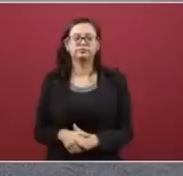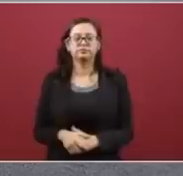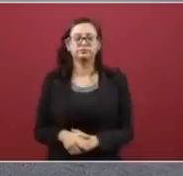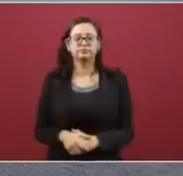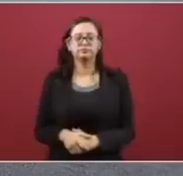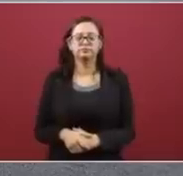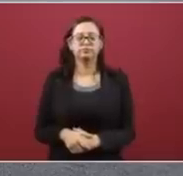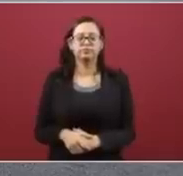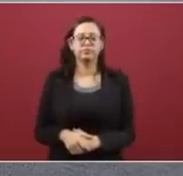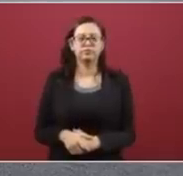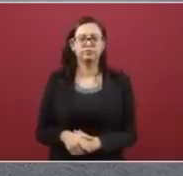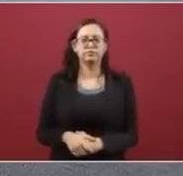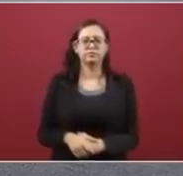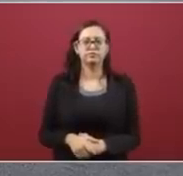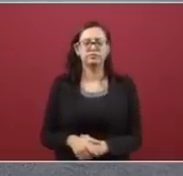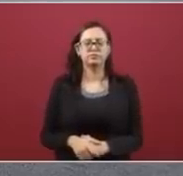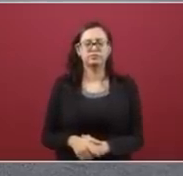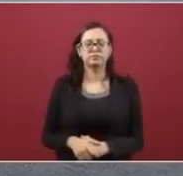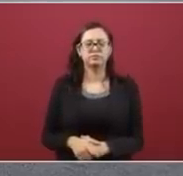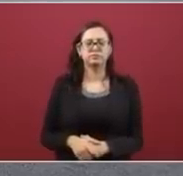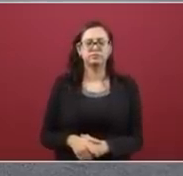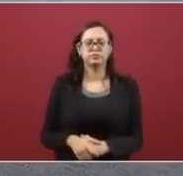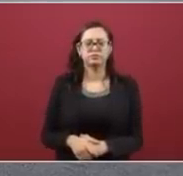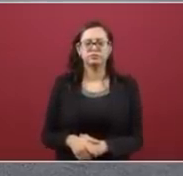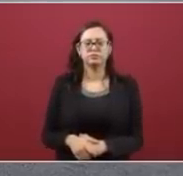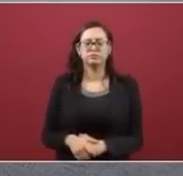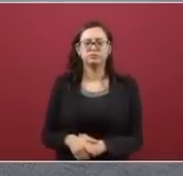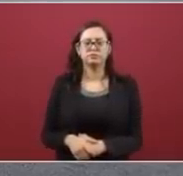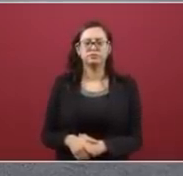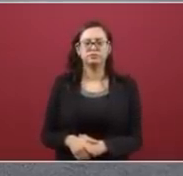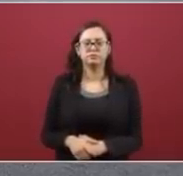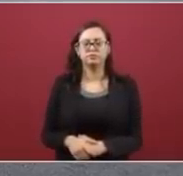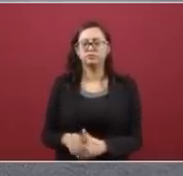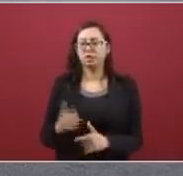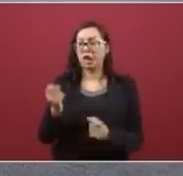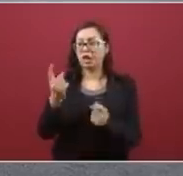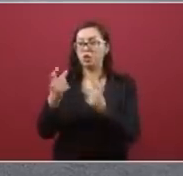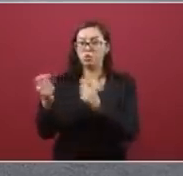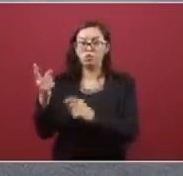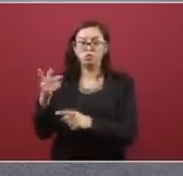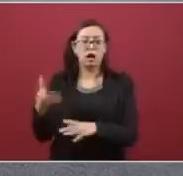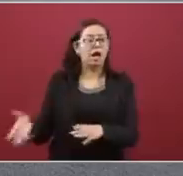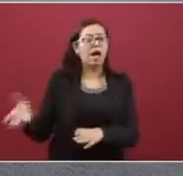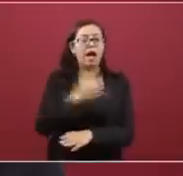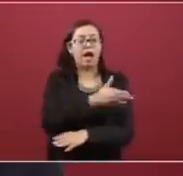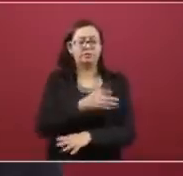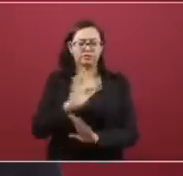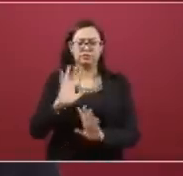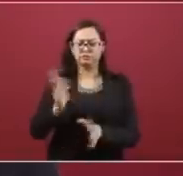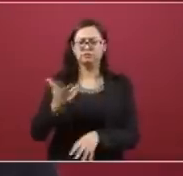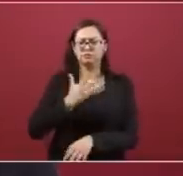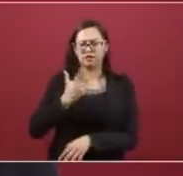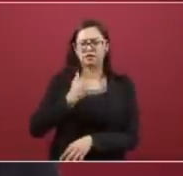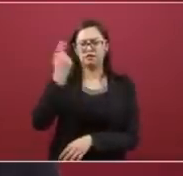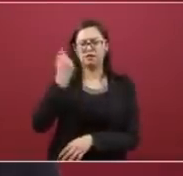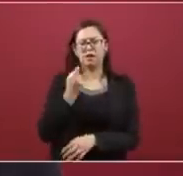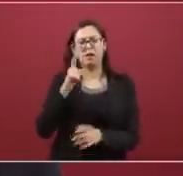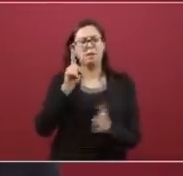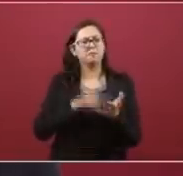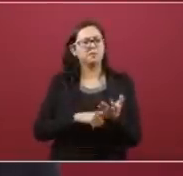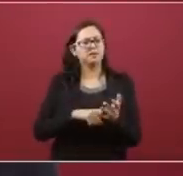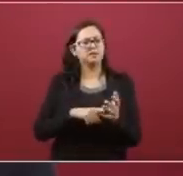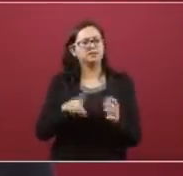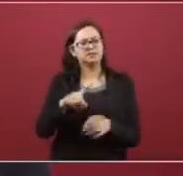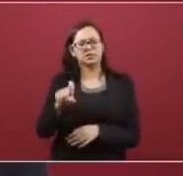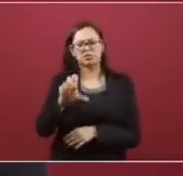Incluye a los que ya recibían una pensión de 1,000 160